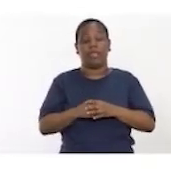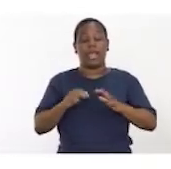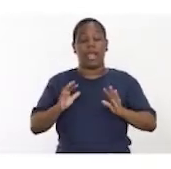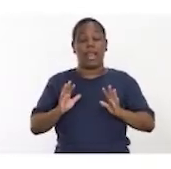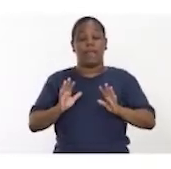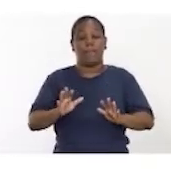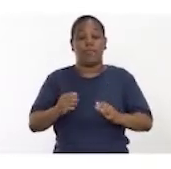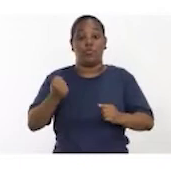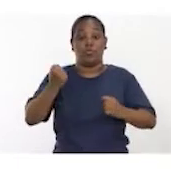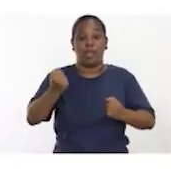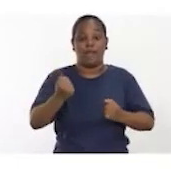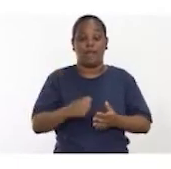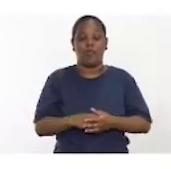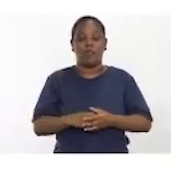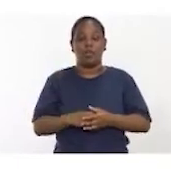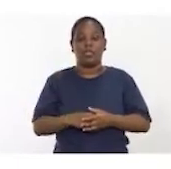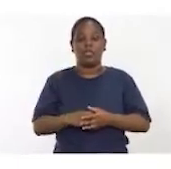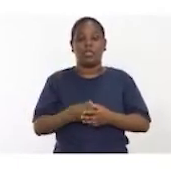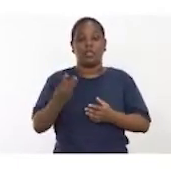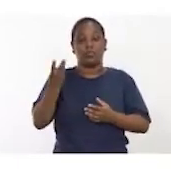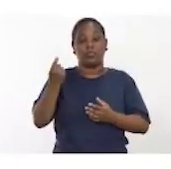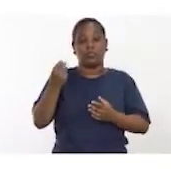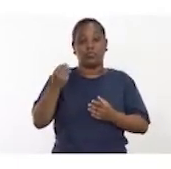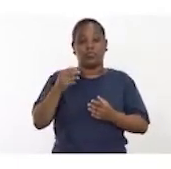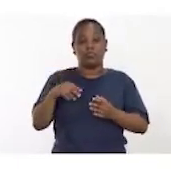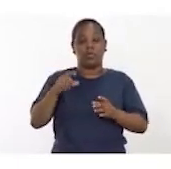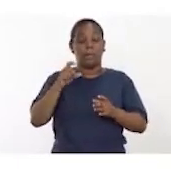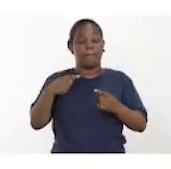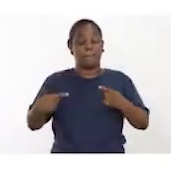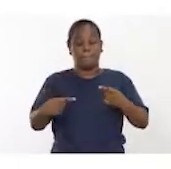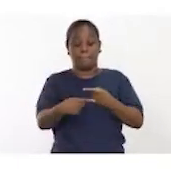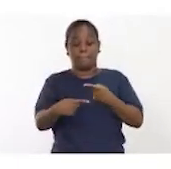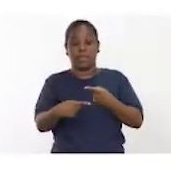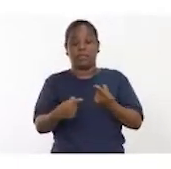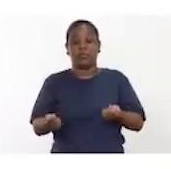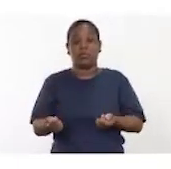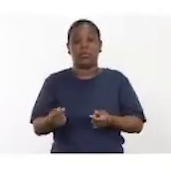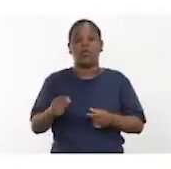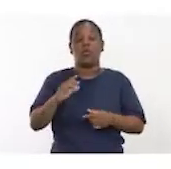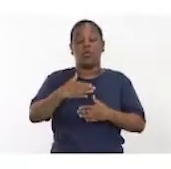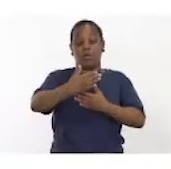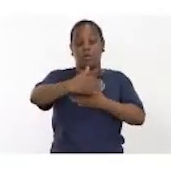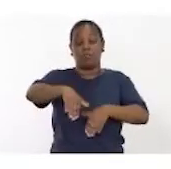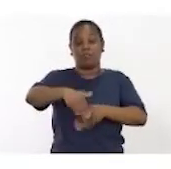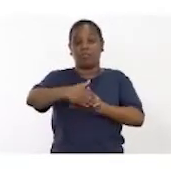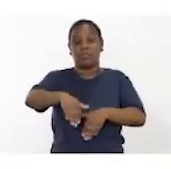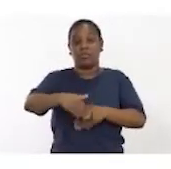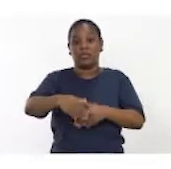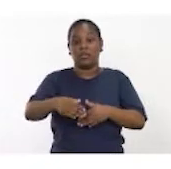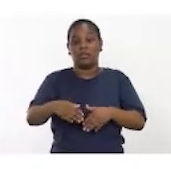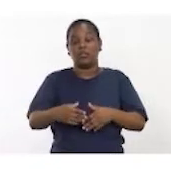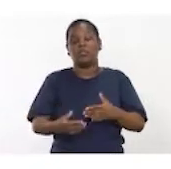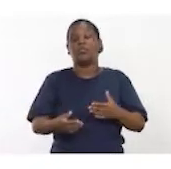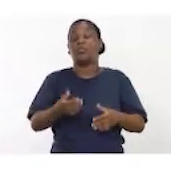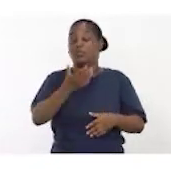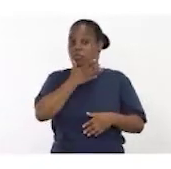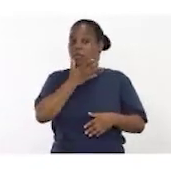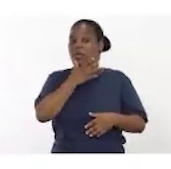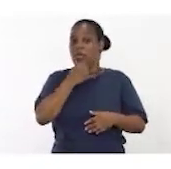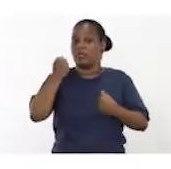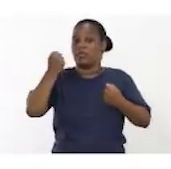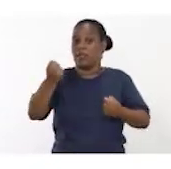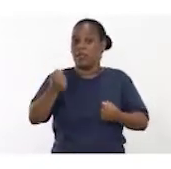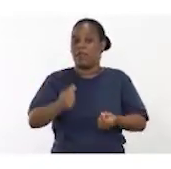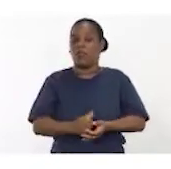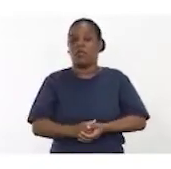El impulso de la fuerza es una magnitud física vectorial cuya dirección coincide con el de la